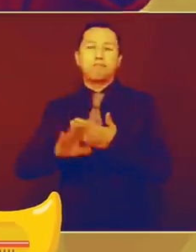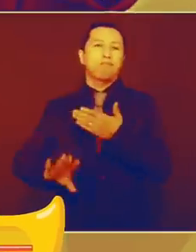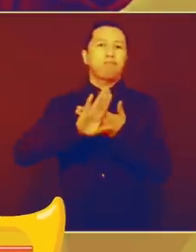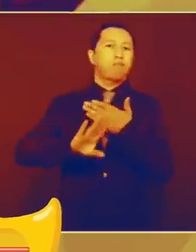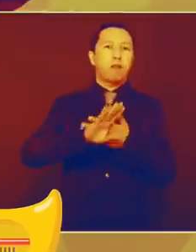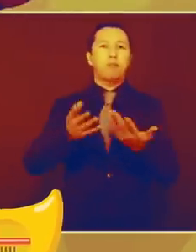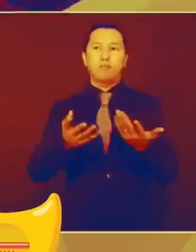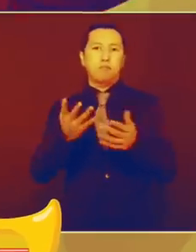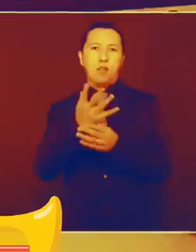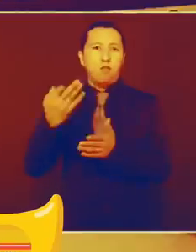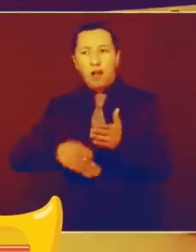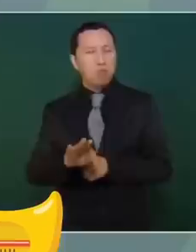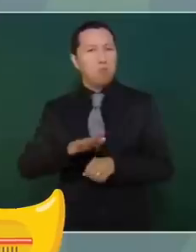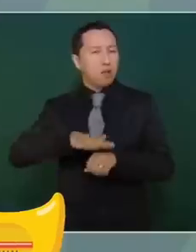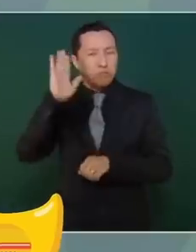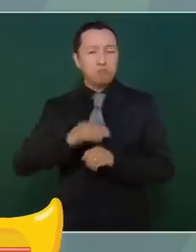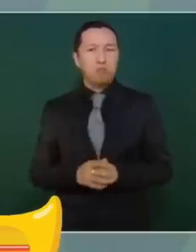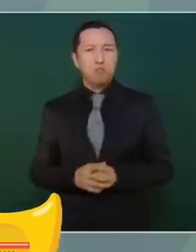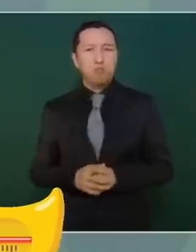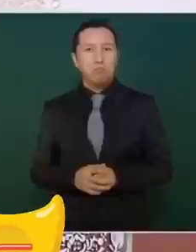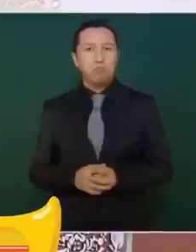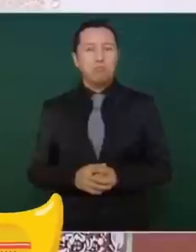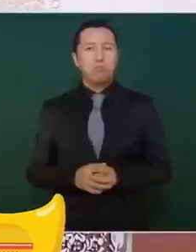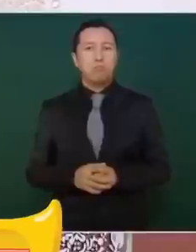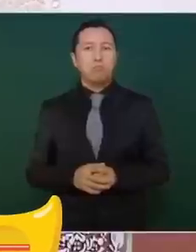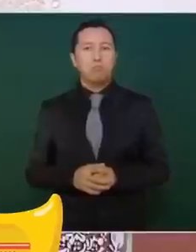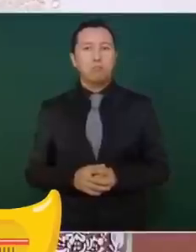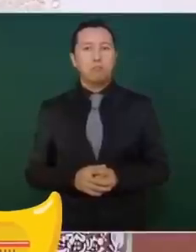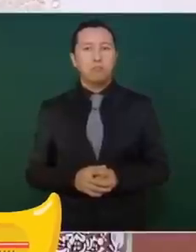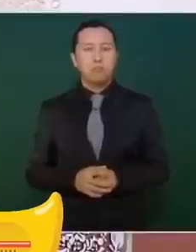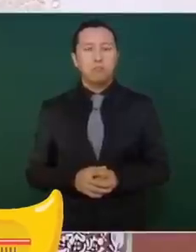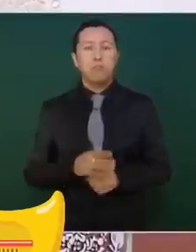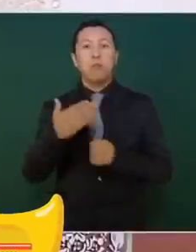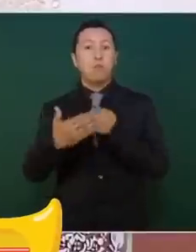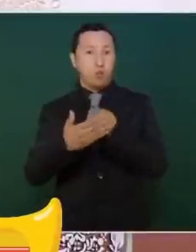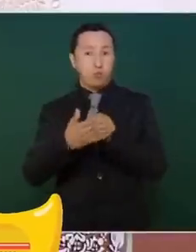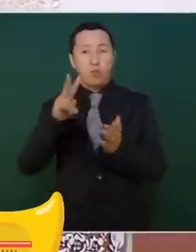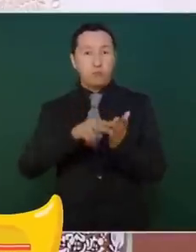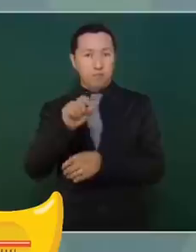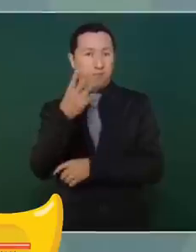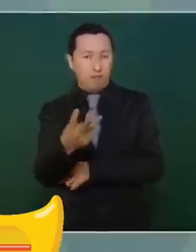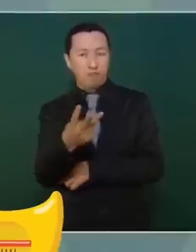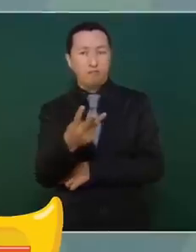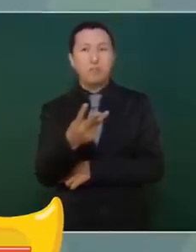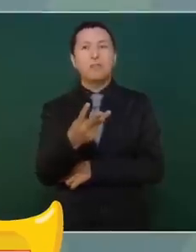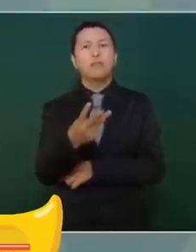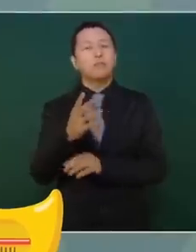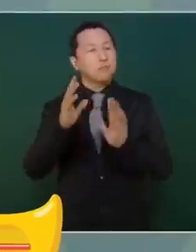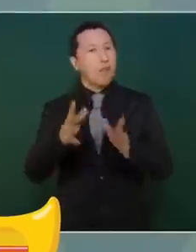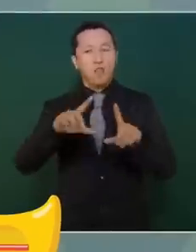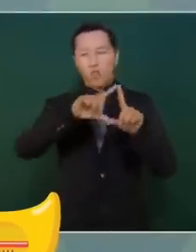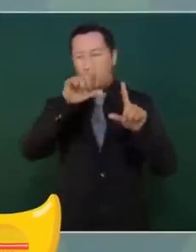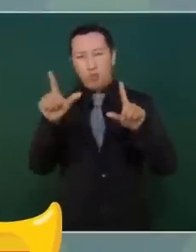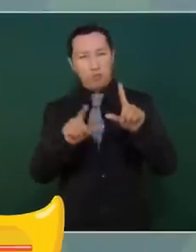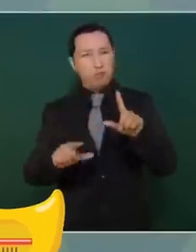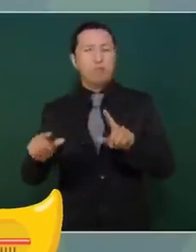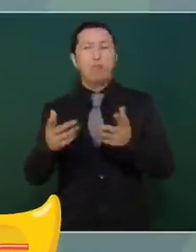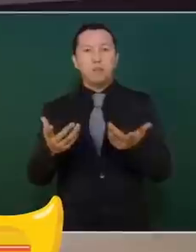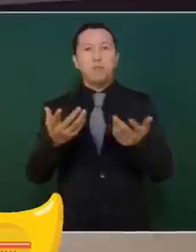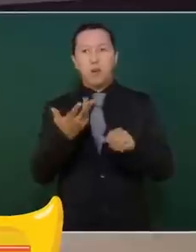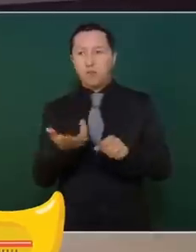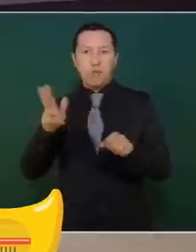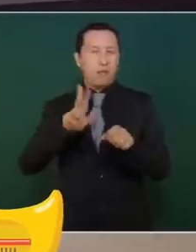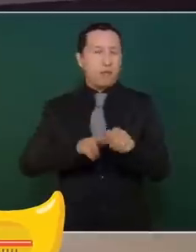sí, todavía hay desabasto. Y, repito, a mediados del año próximo vamos a tener ya en todos los